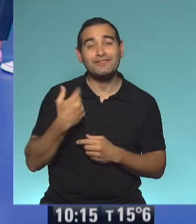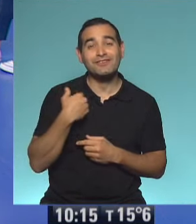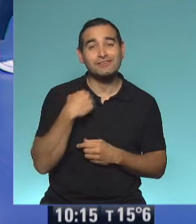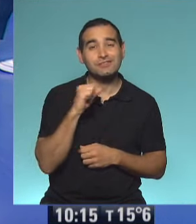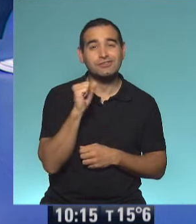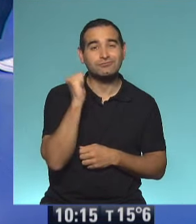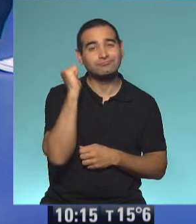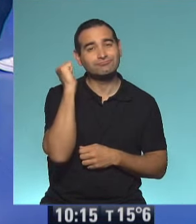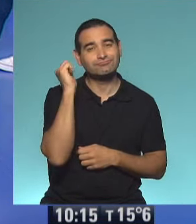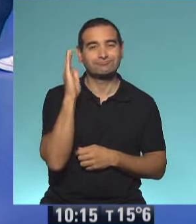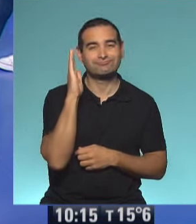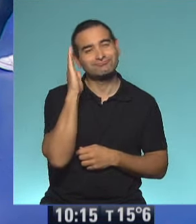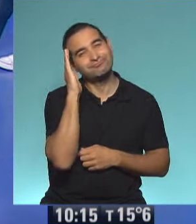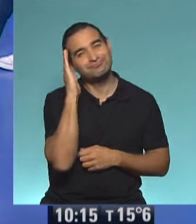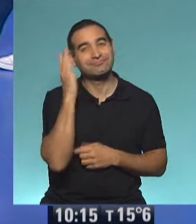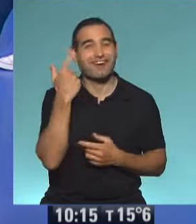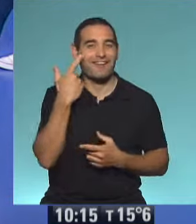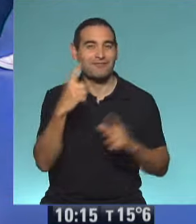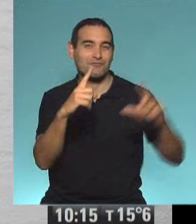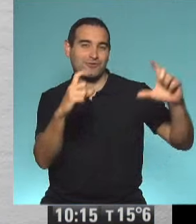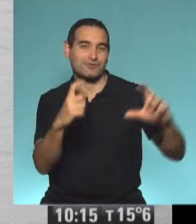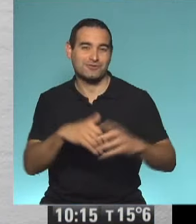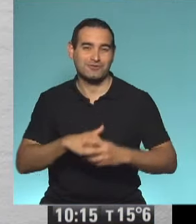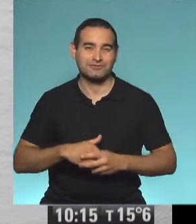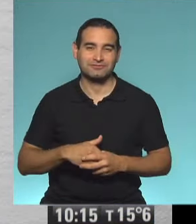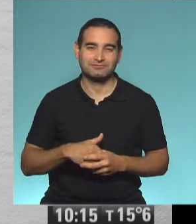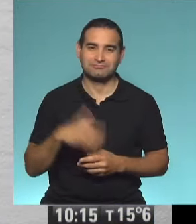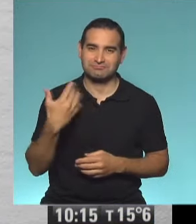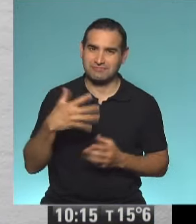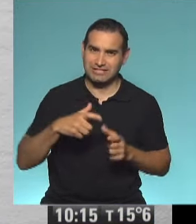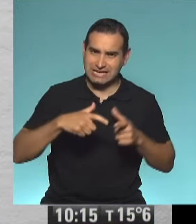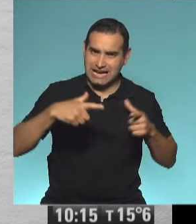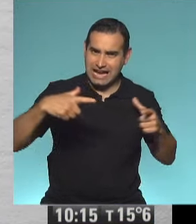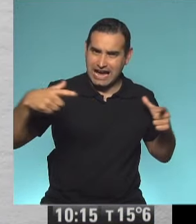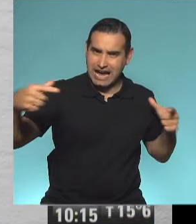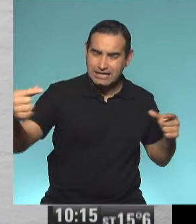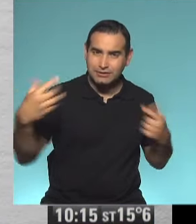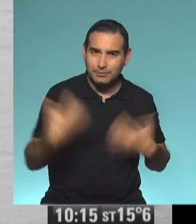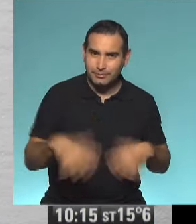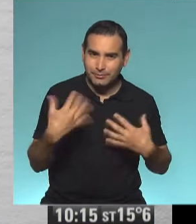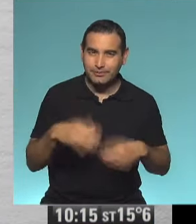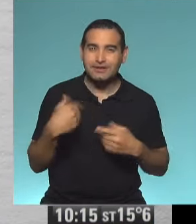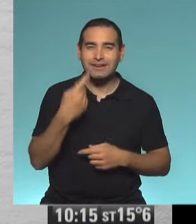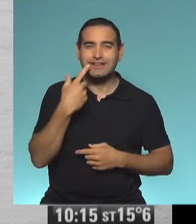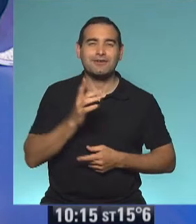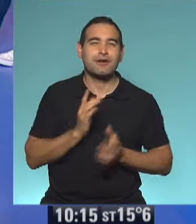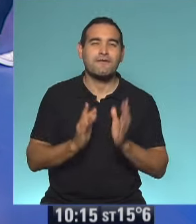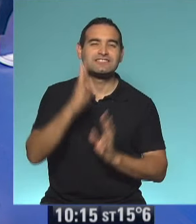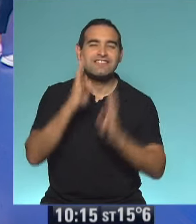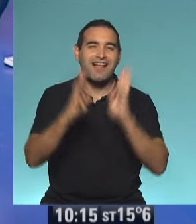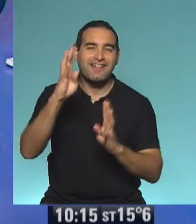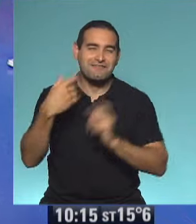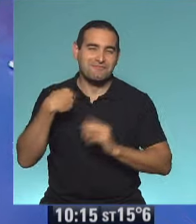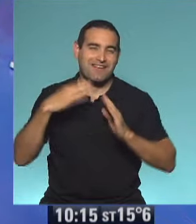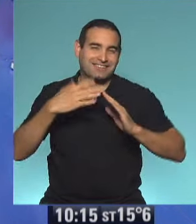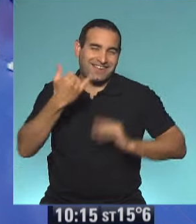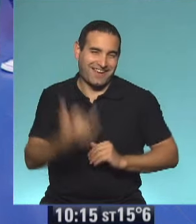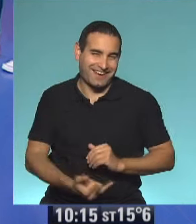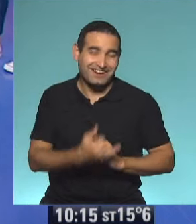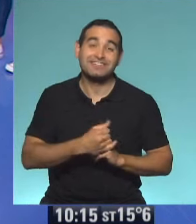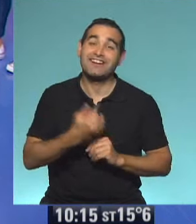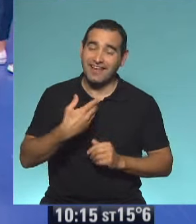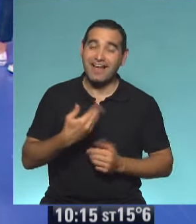como para que entiendan la dimensión. ¡Lo grande que es! ¡Hoja! ¡Enorme! En la pequeña selva que hay en mi hogar. Día de la